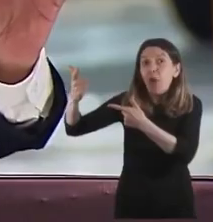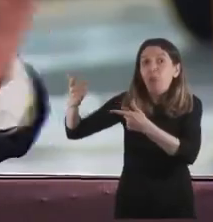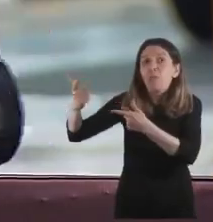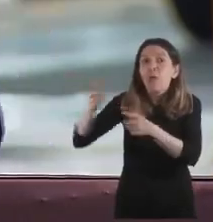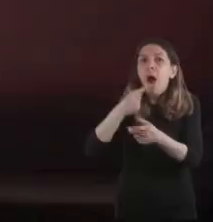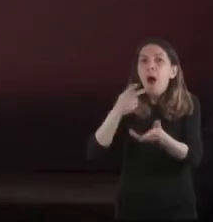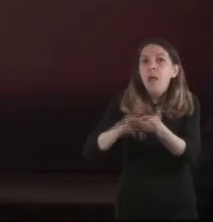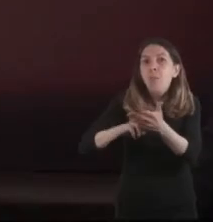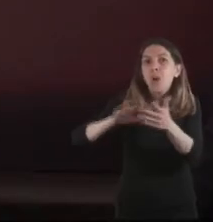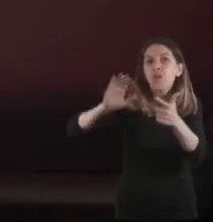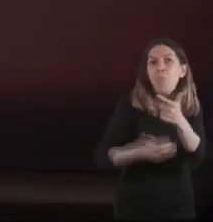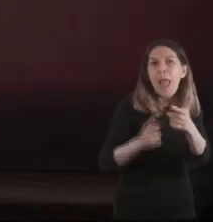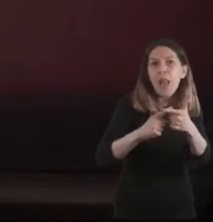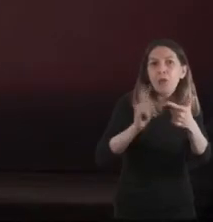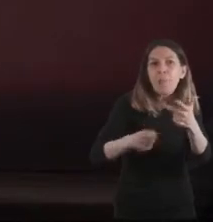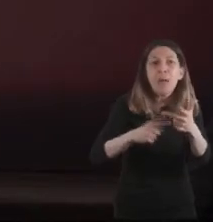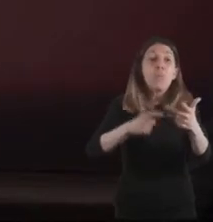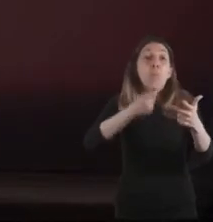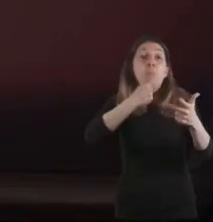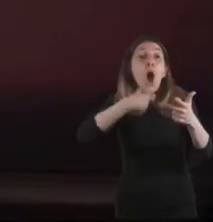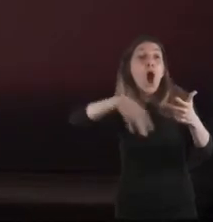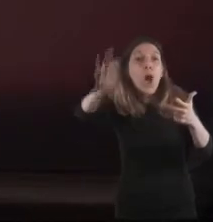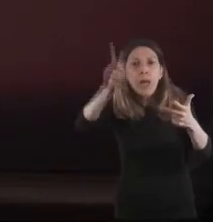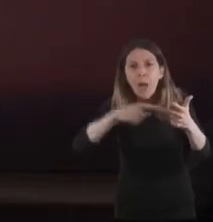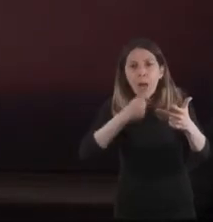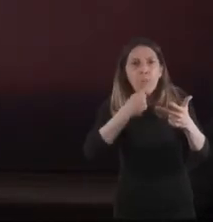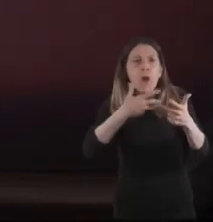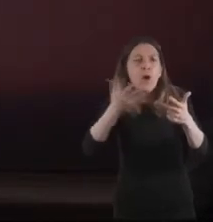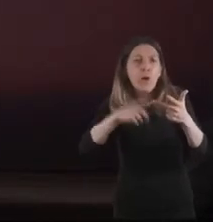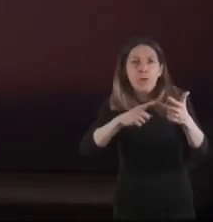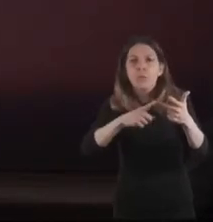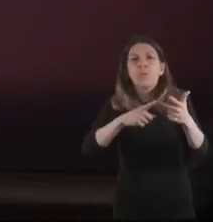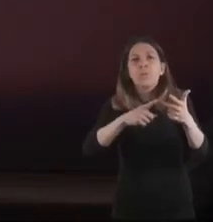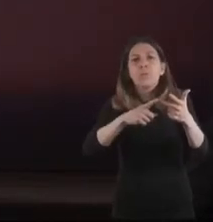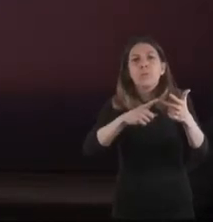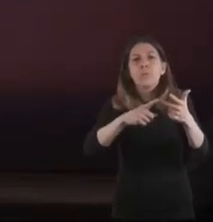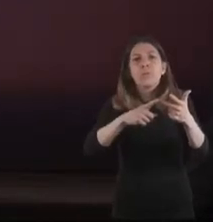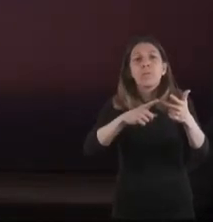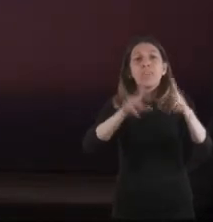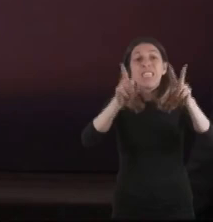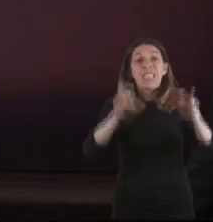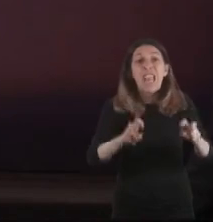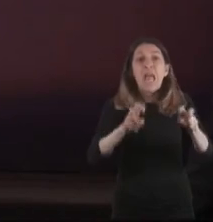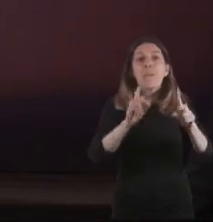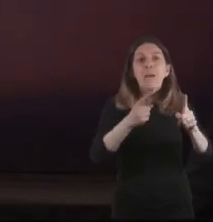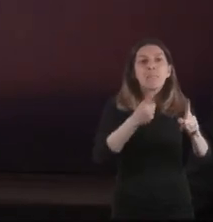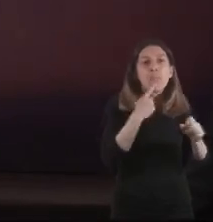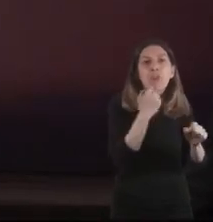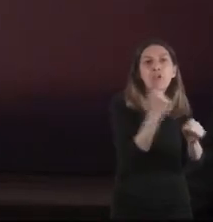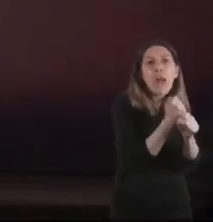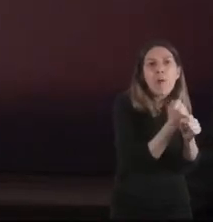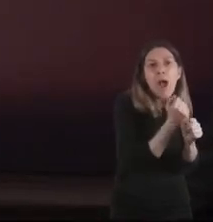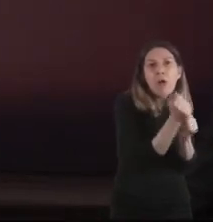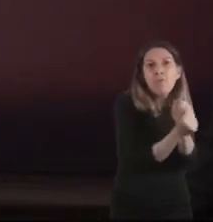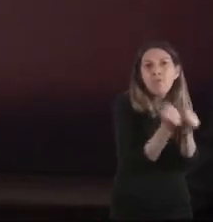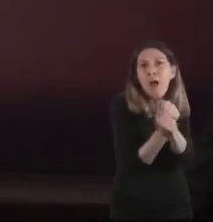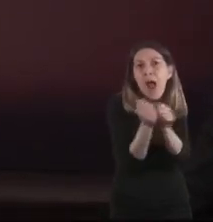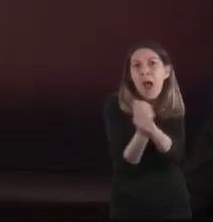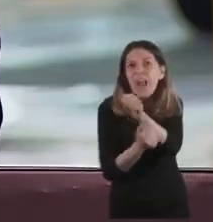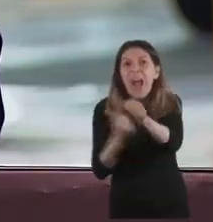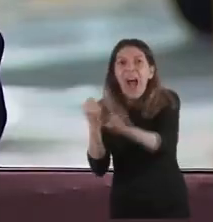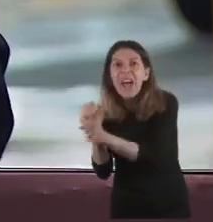paga. Cuanto mayor es la integración en la cadena de valor de partes